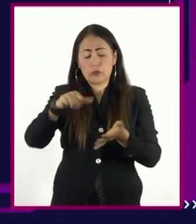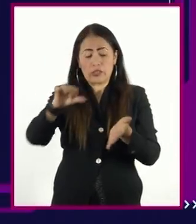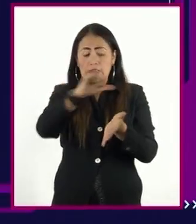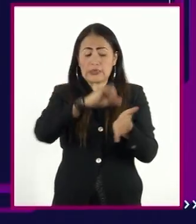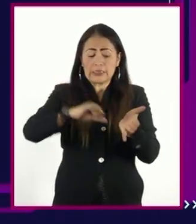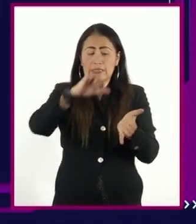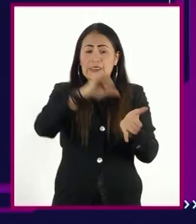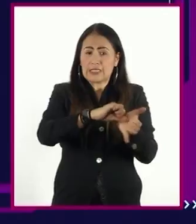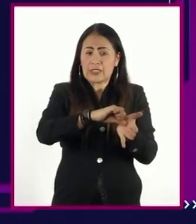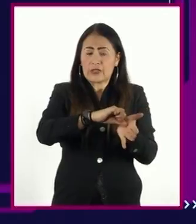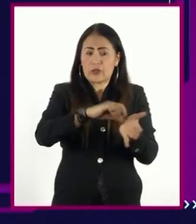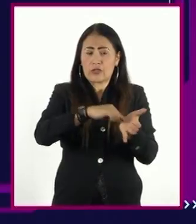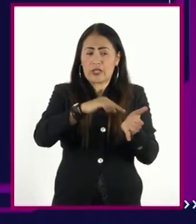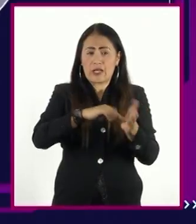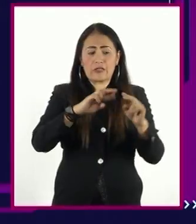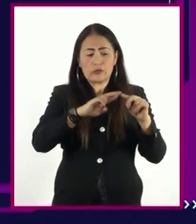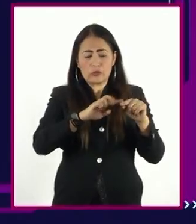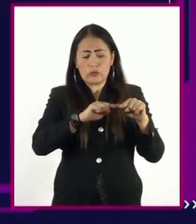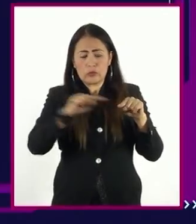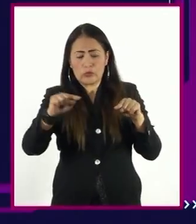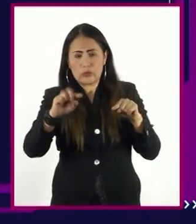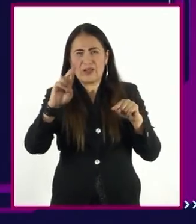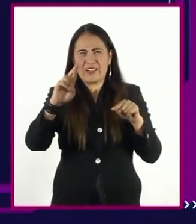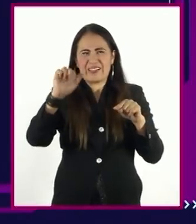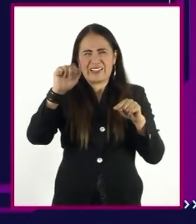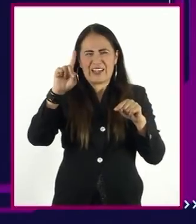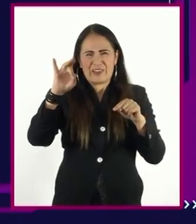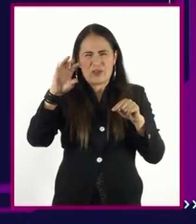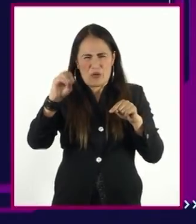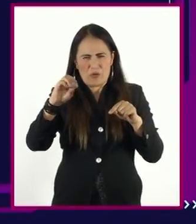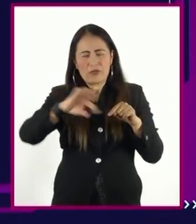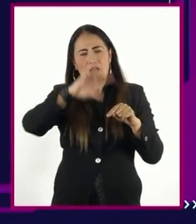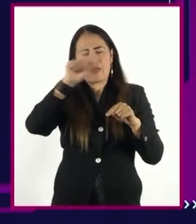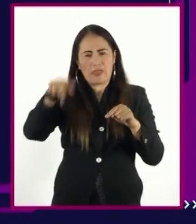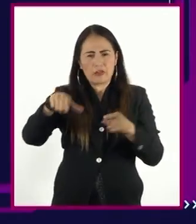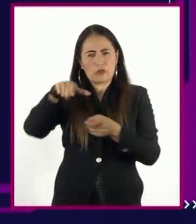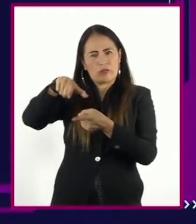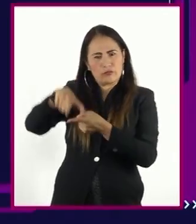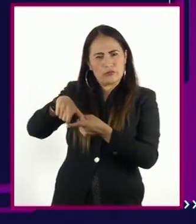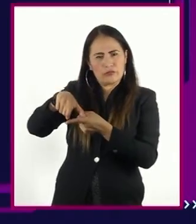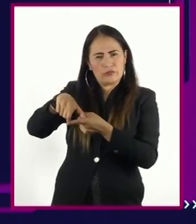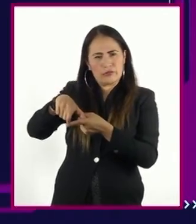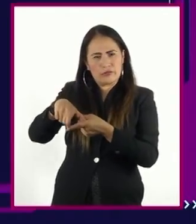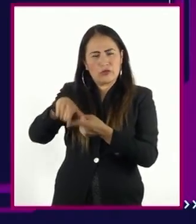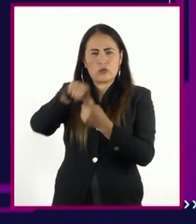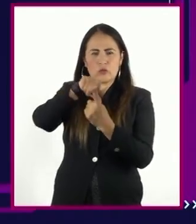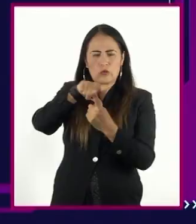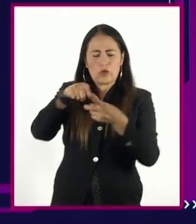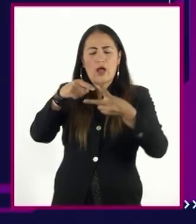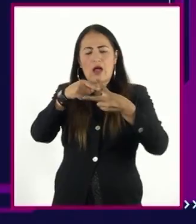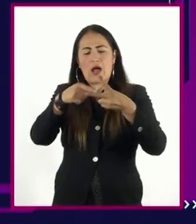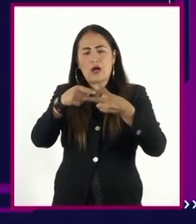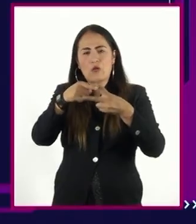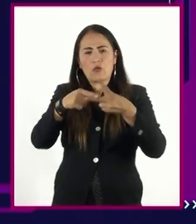y trazamos un radio del círculo. Con el transportador marcamos el primer ángulo, que es